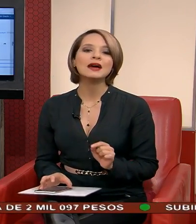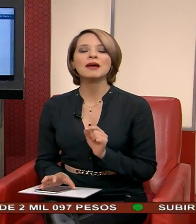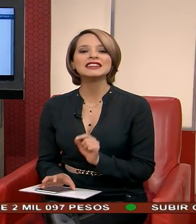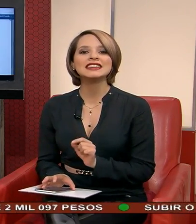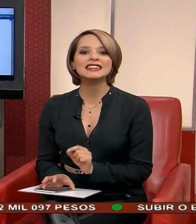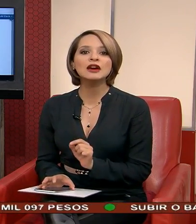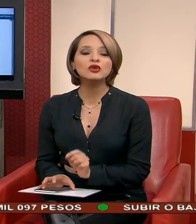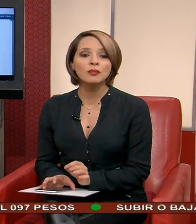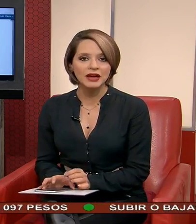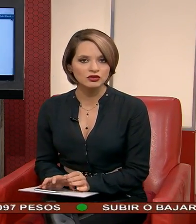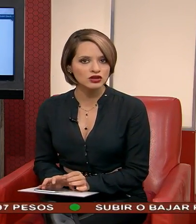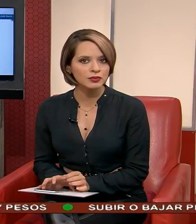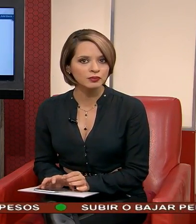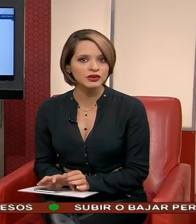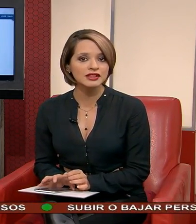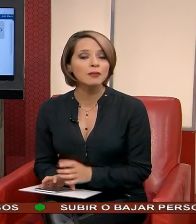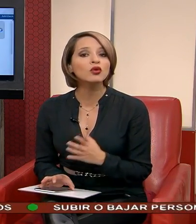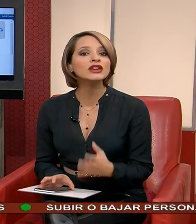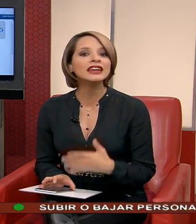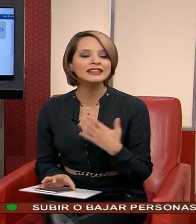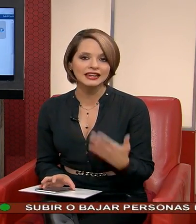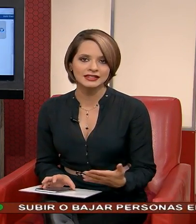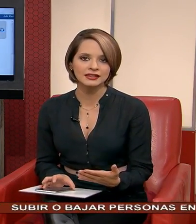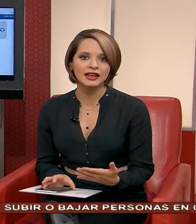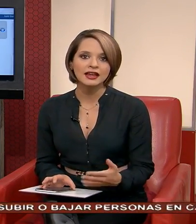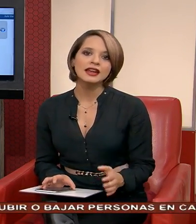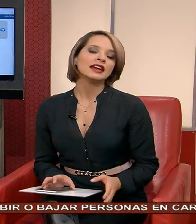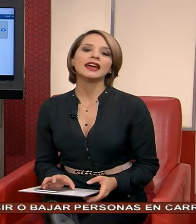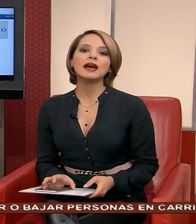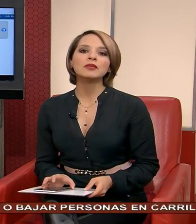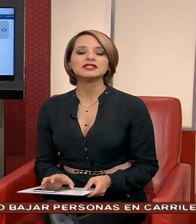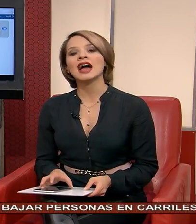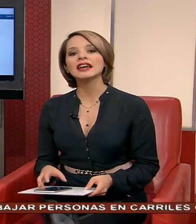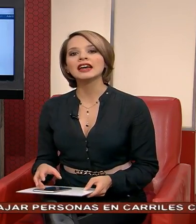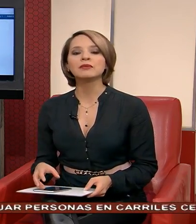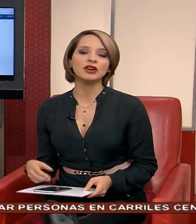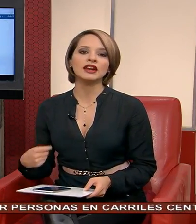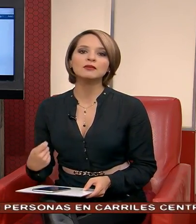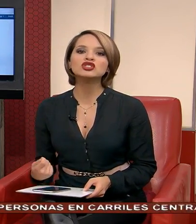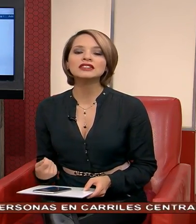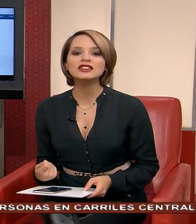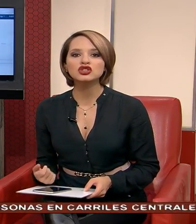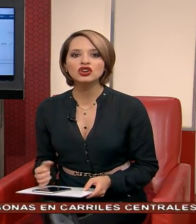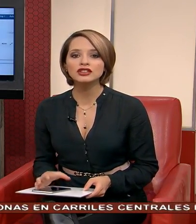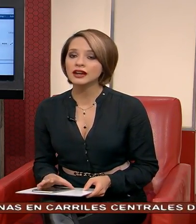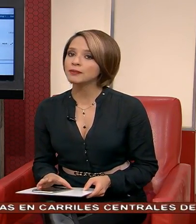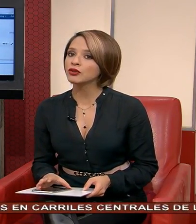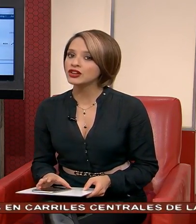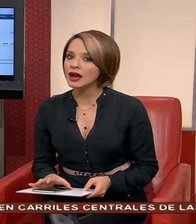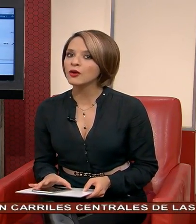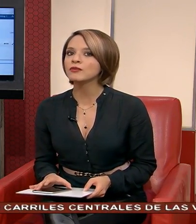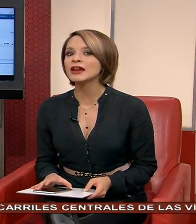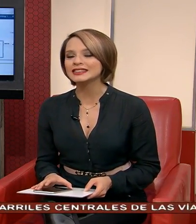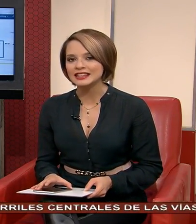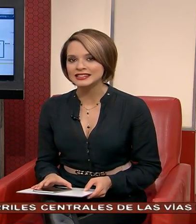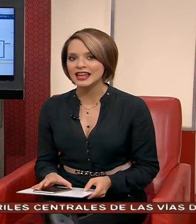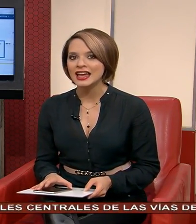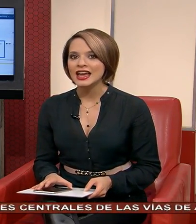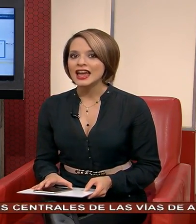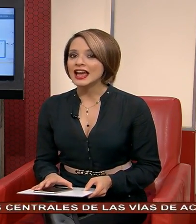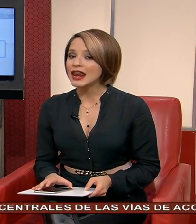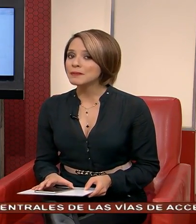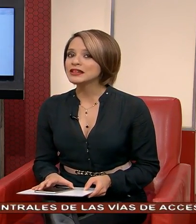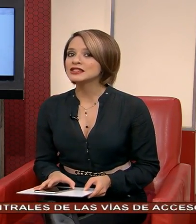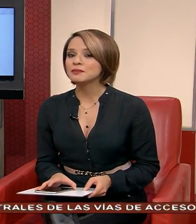países europeos. Una propuesta muy interesante que pues hay que ponerle mucha atención, ya que podría